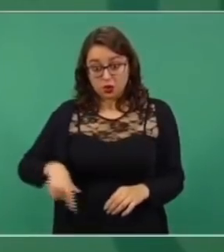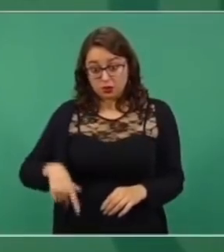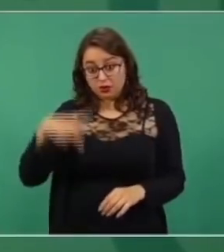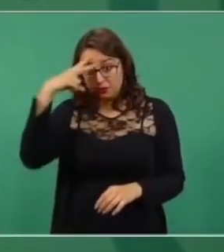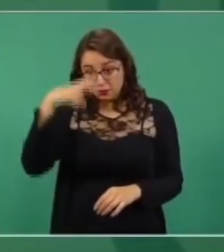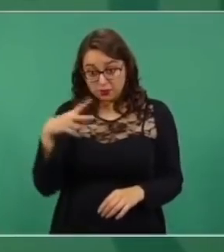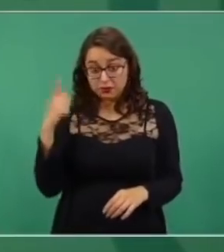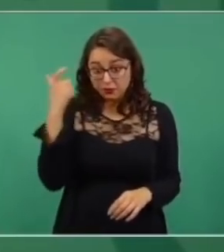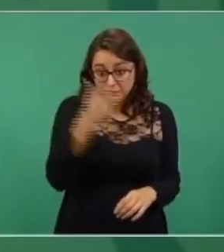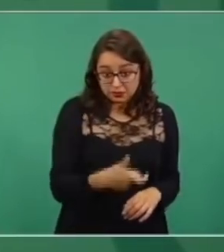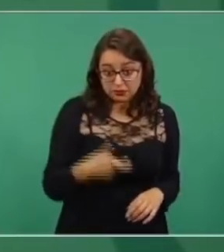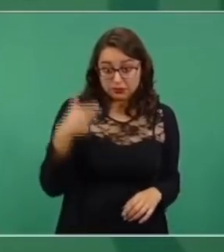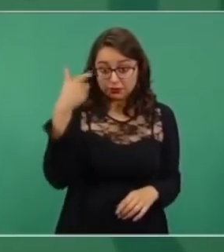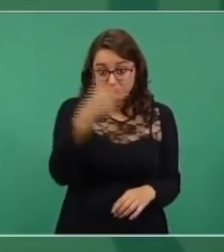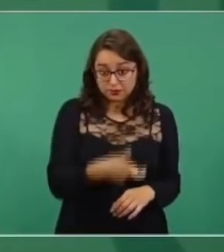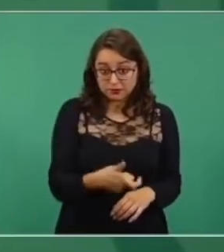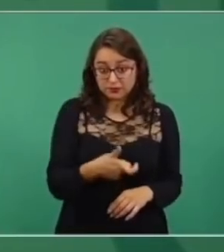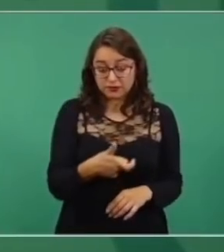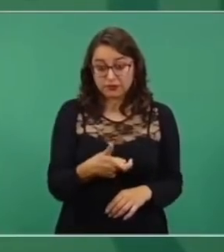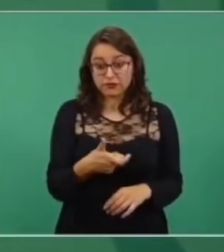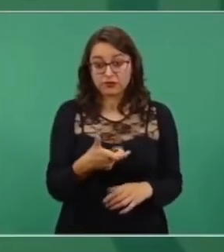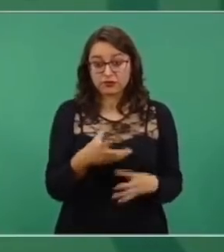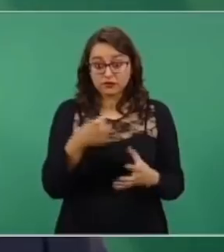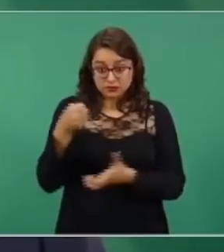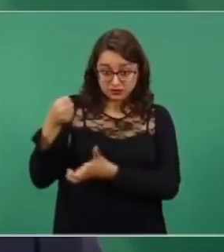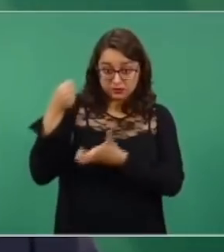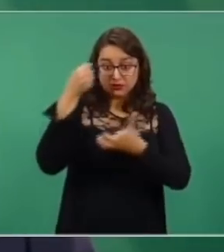de México y es un subsidio